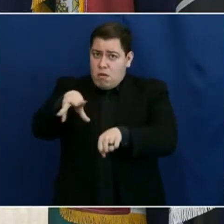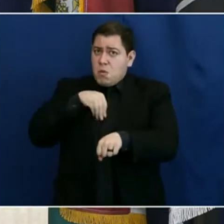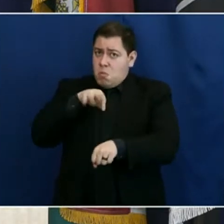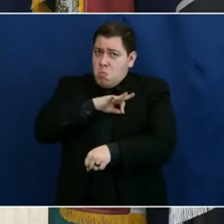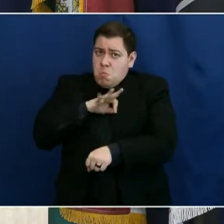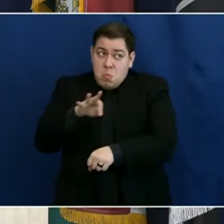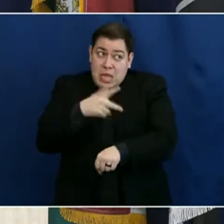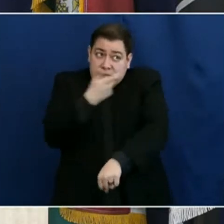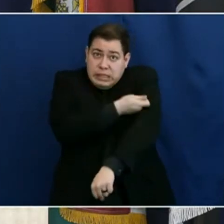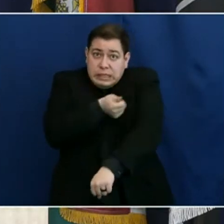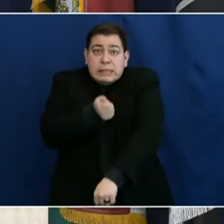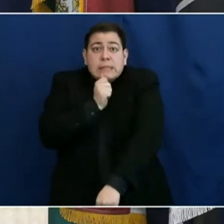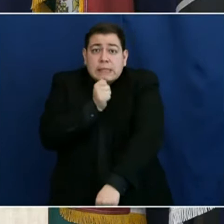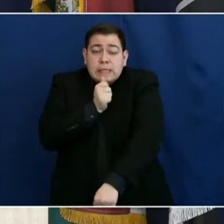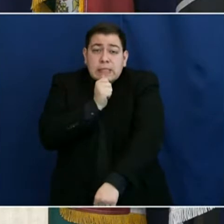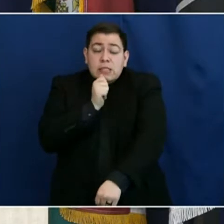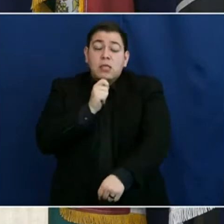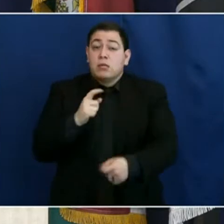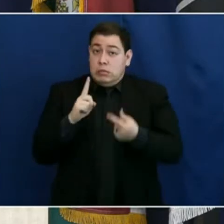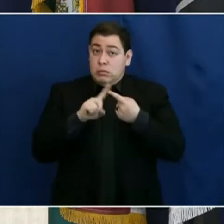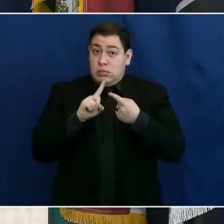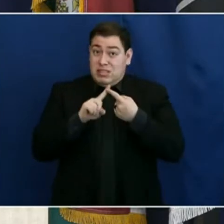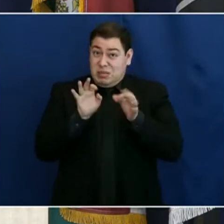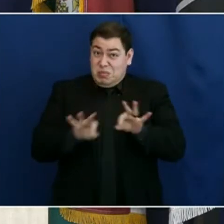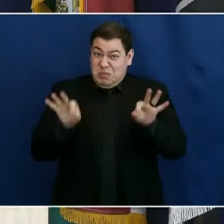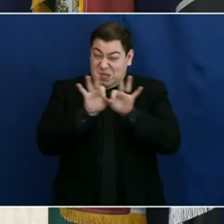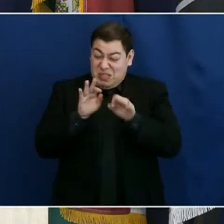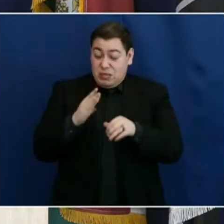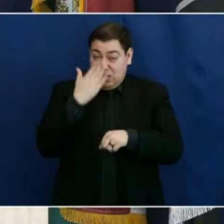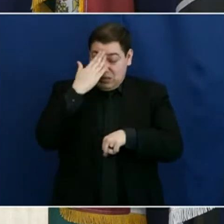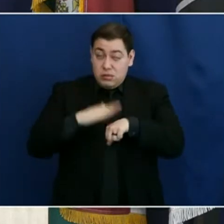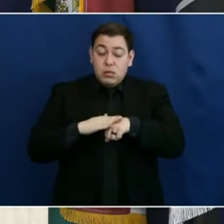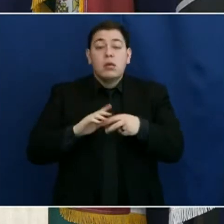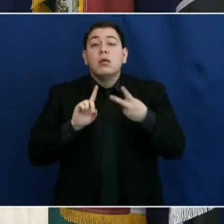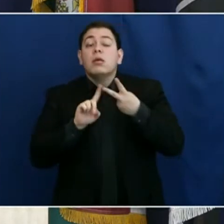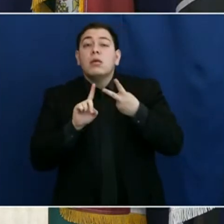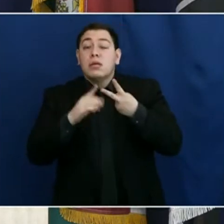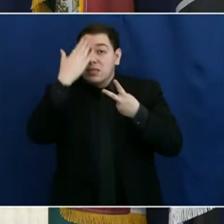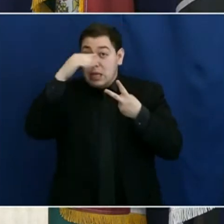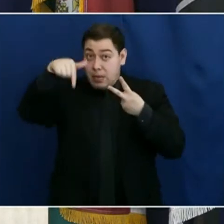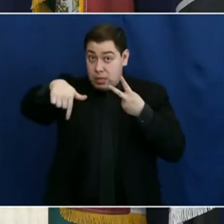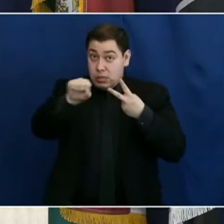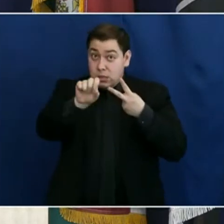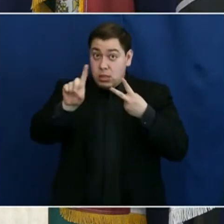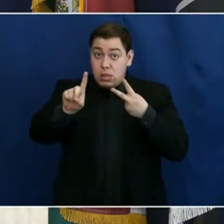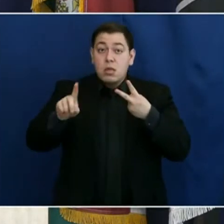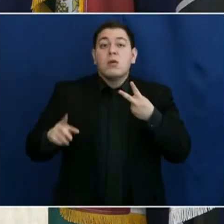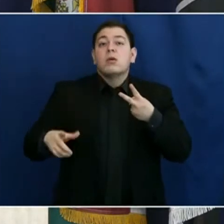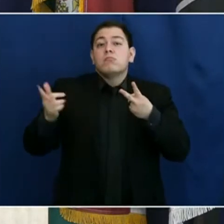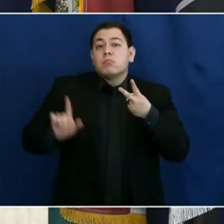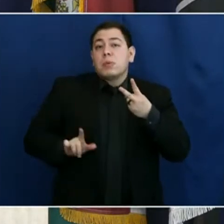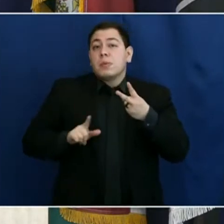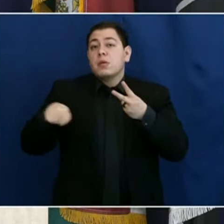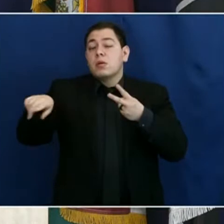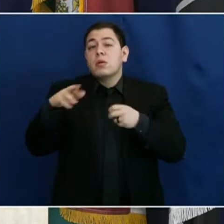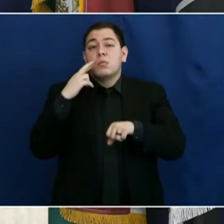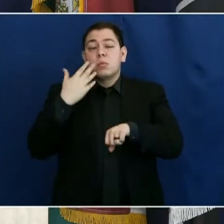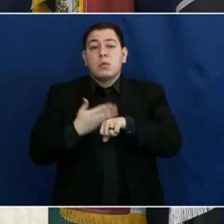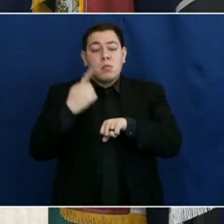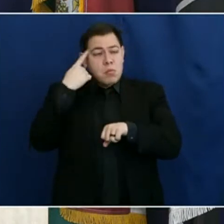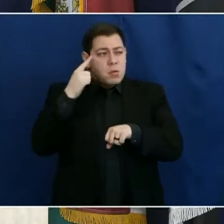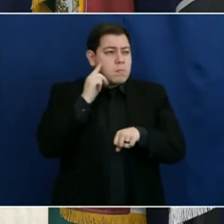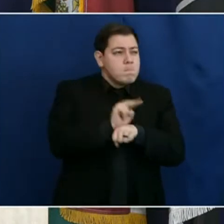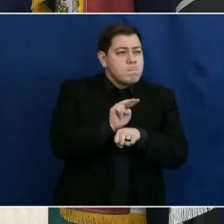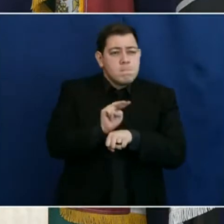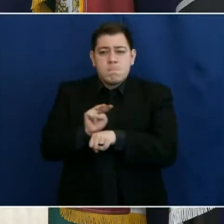vacunado. Entonces, eso es número uno. Número dos, el condado va a seguir monitoreando. Sabemos que va a haber un pequeño cambio y que a lo mejor vamos a